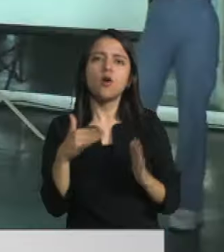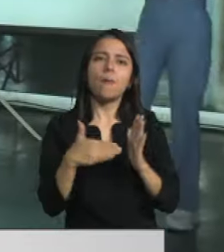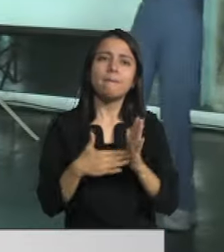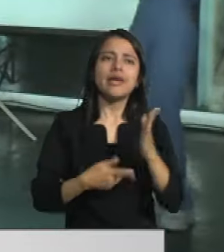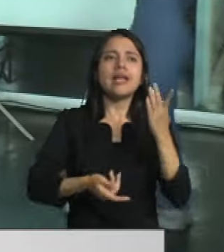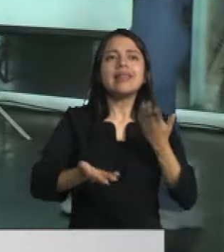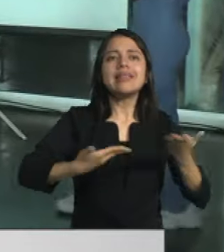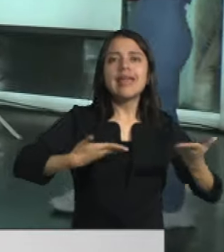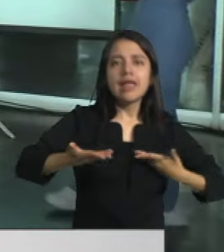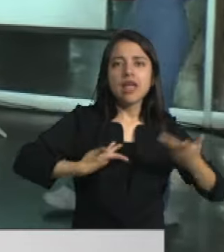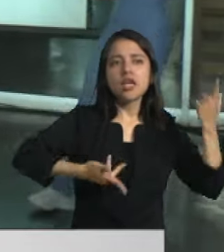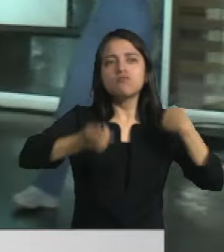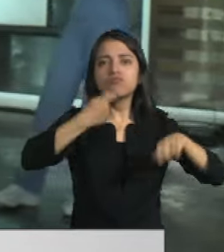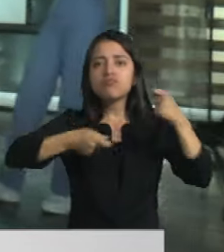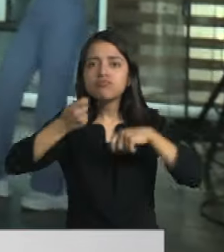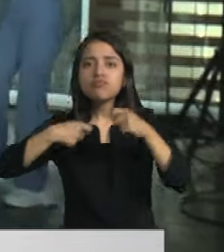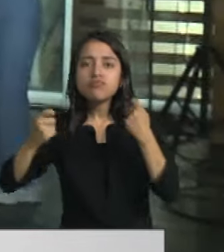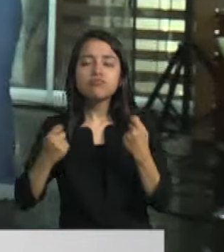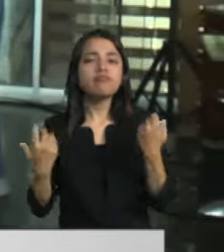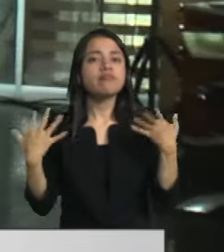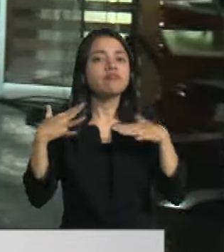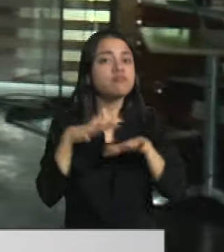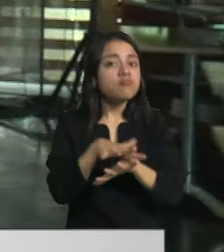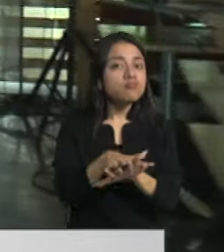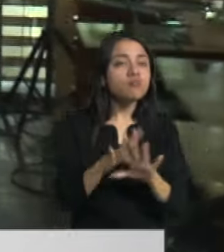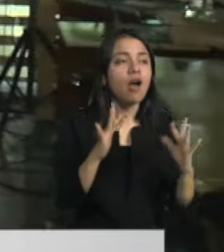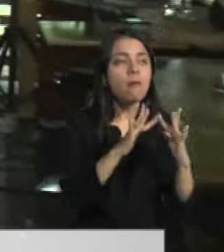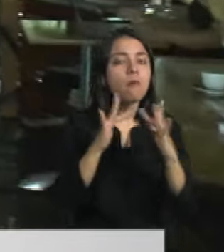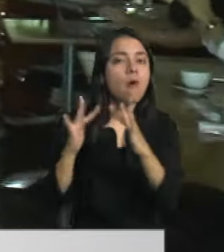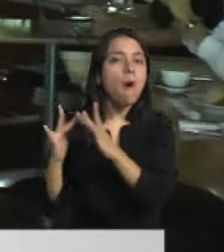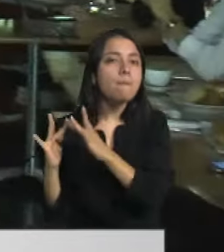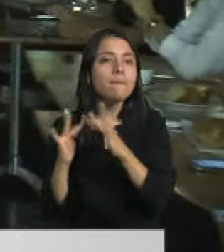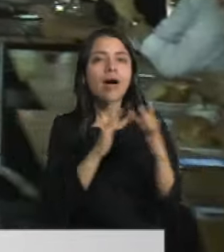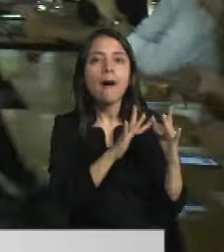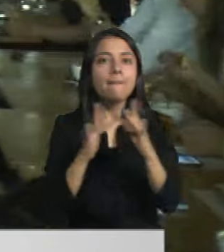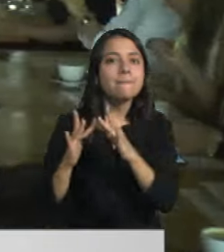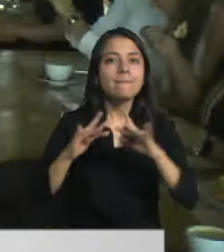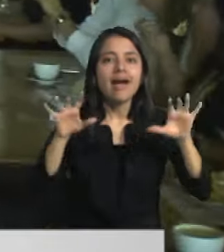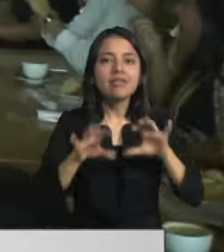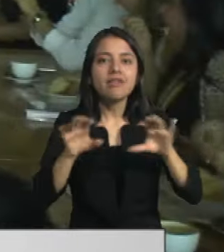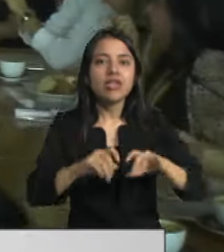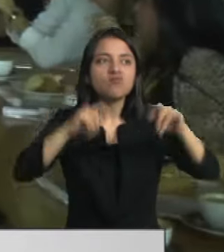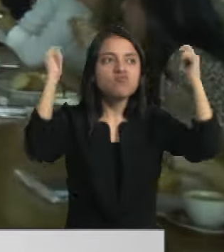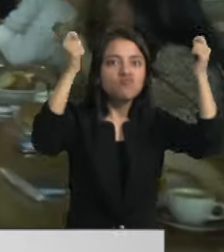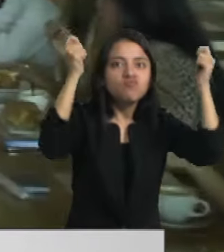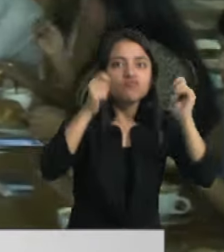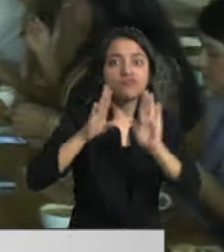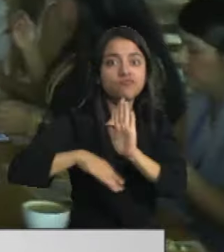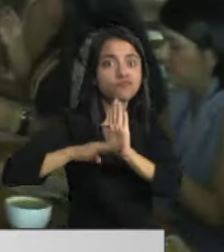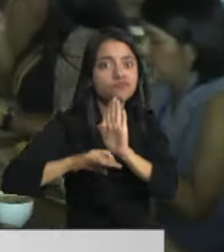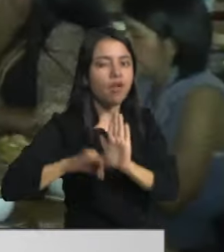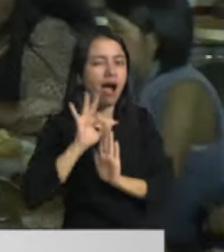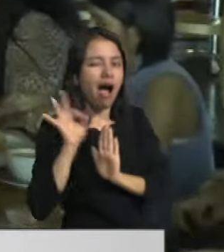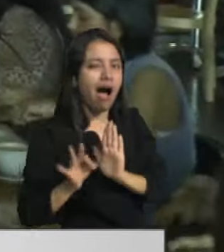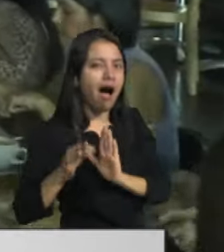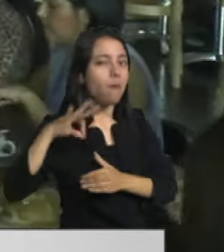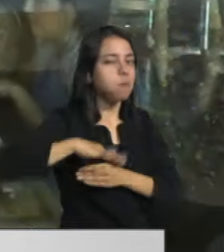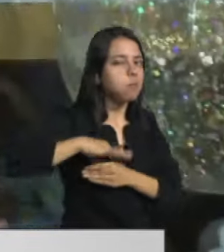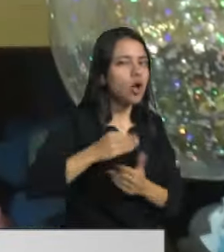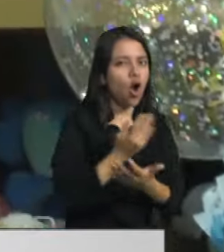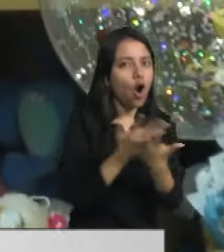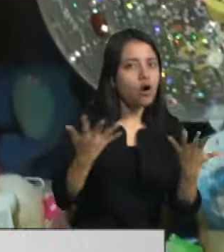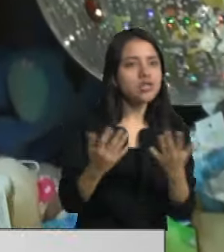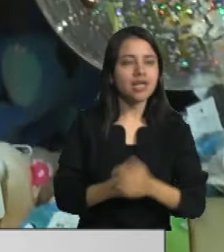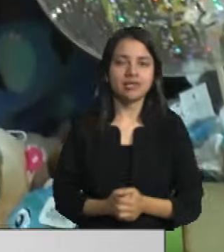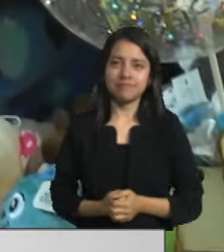comercios se integrarán buscando jalonar actividades diferentes, entre ellas promociones, descuentos, jornadas extendidas,